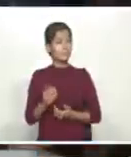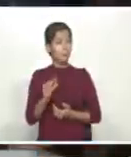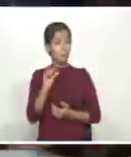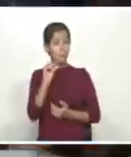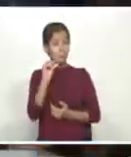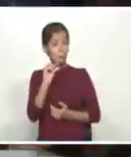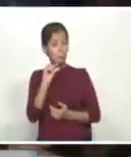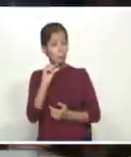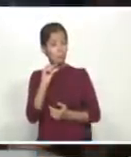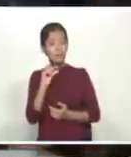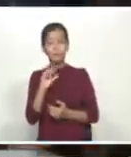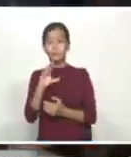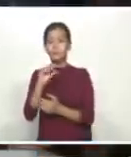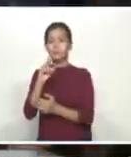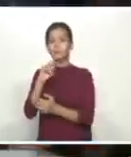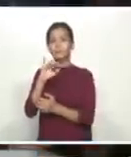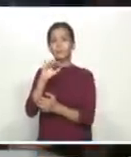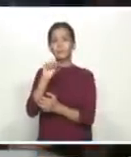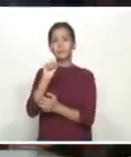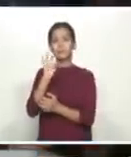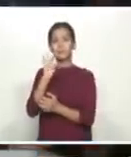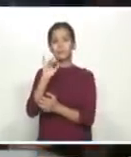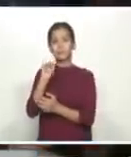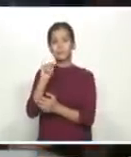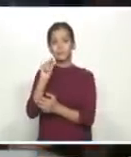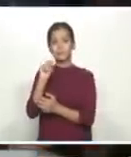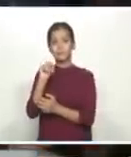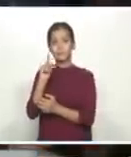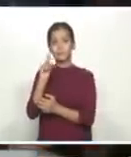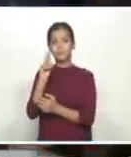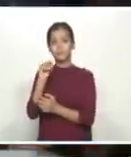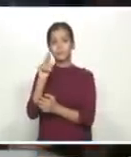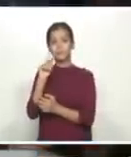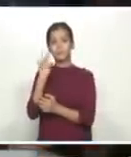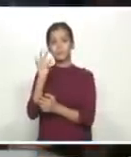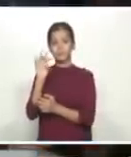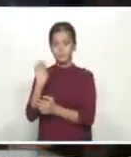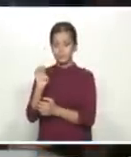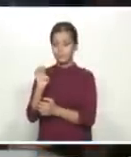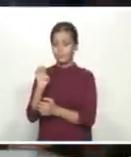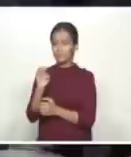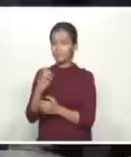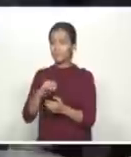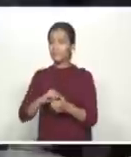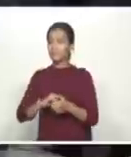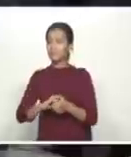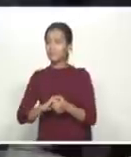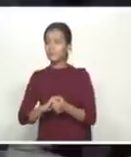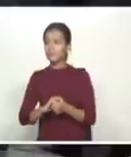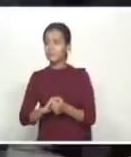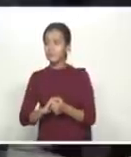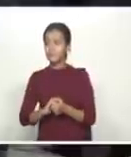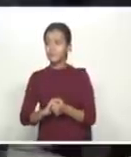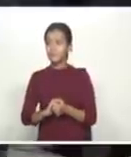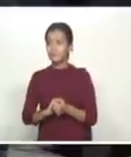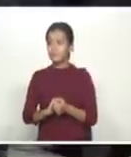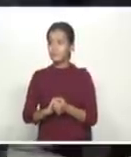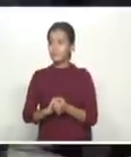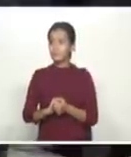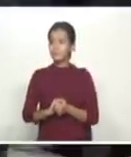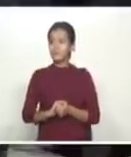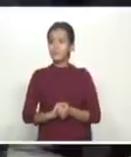nosotros... Ministro, Marlon es... No, pero Marlon es el más querido ahorita. Ahora. Pero Cristian Duarte también tiene que hacer trabajo. Es loco.